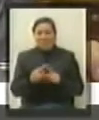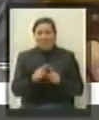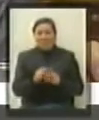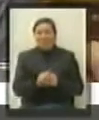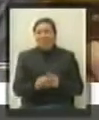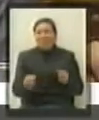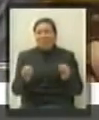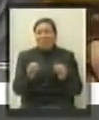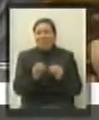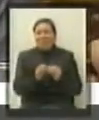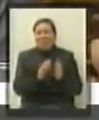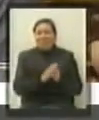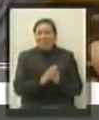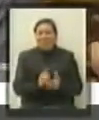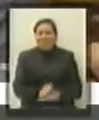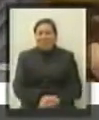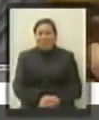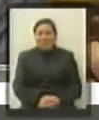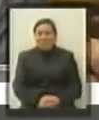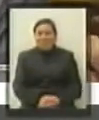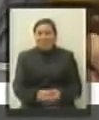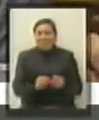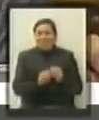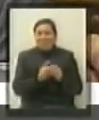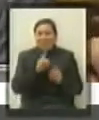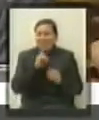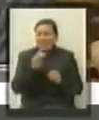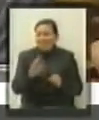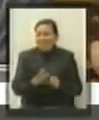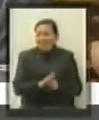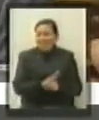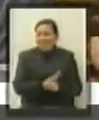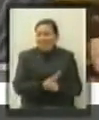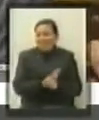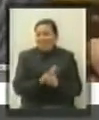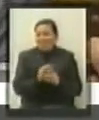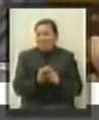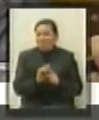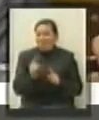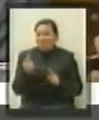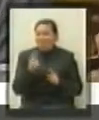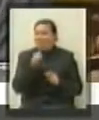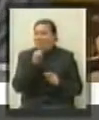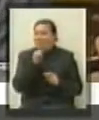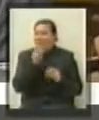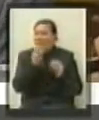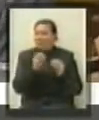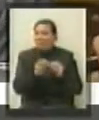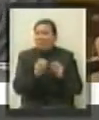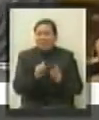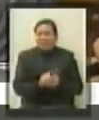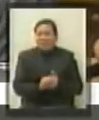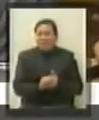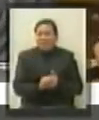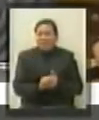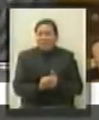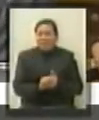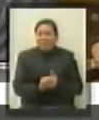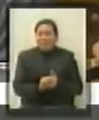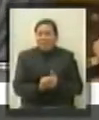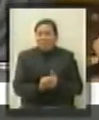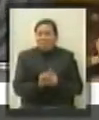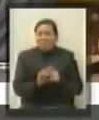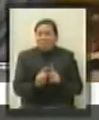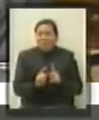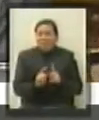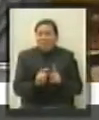decencia. Y eso es absolutamente, no solamente falto de respeto, sino injusto.